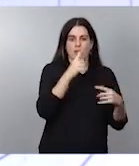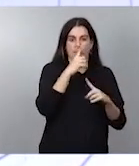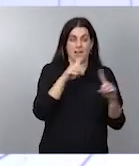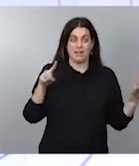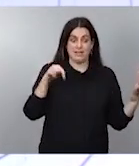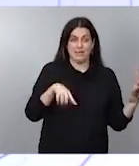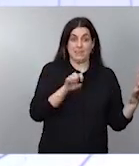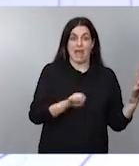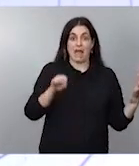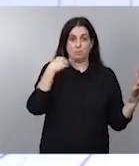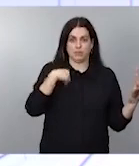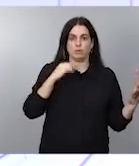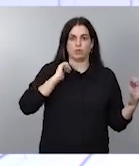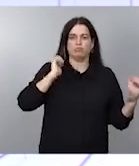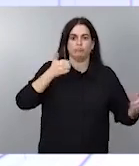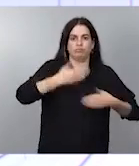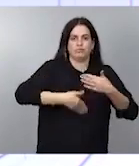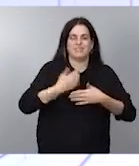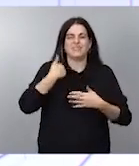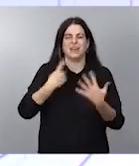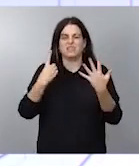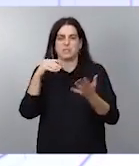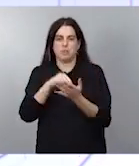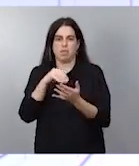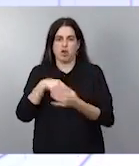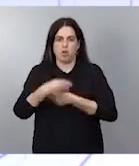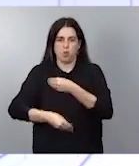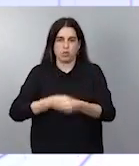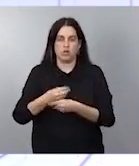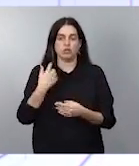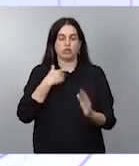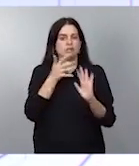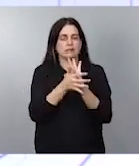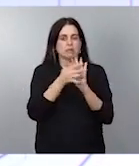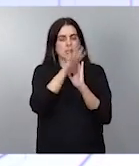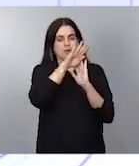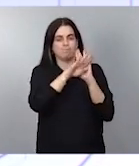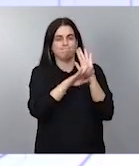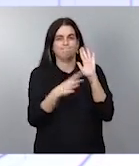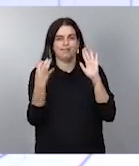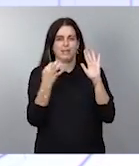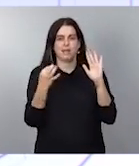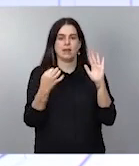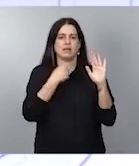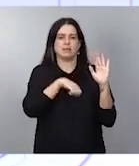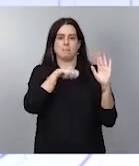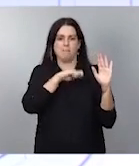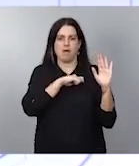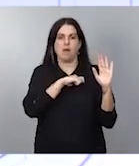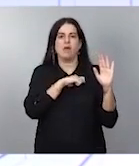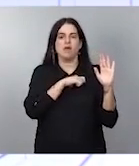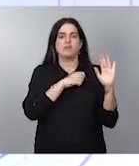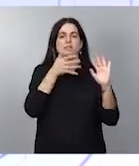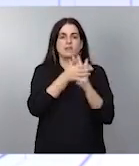Recursos, todos ellos, que explican en buena medida también el por qué España está doblegando la inflación